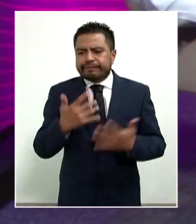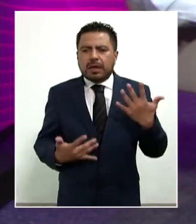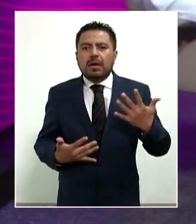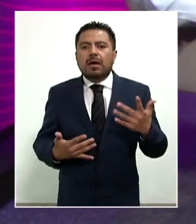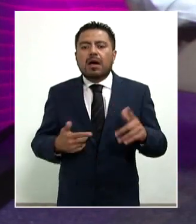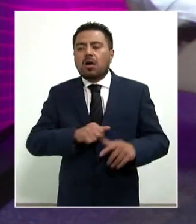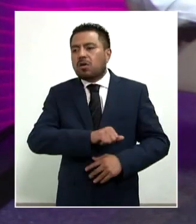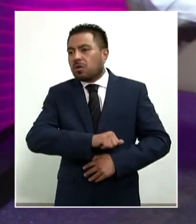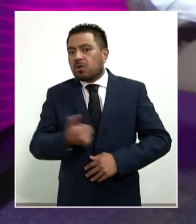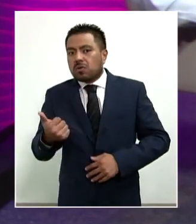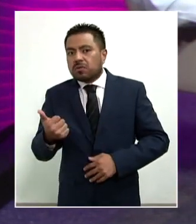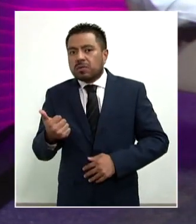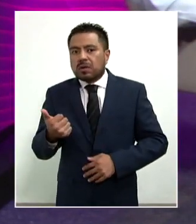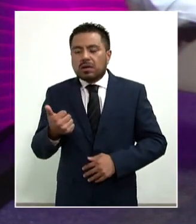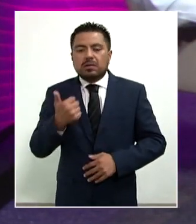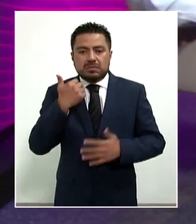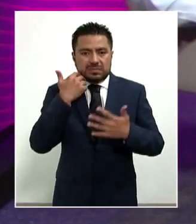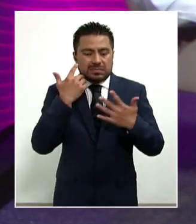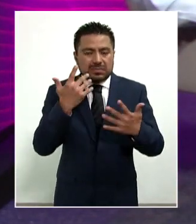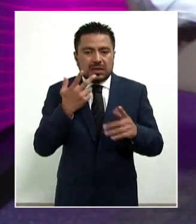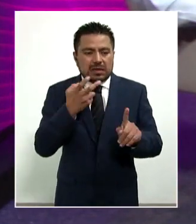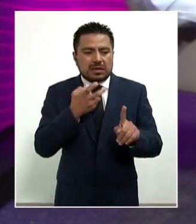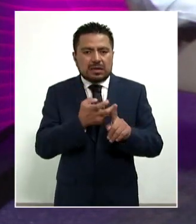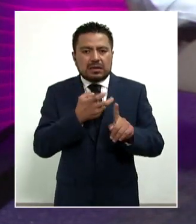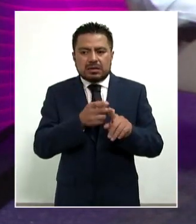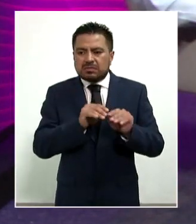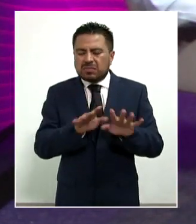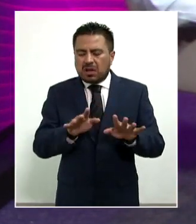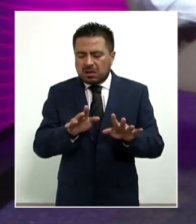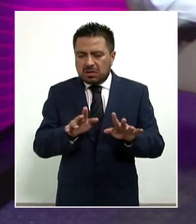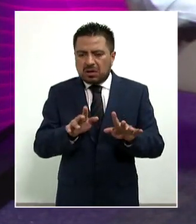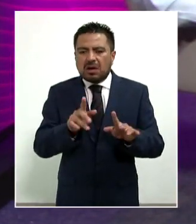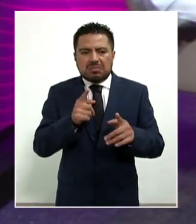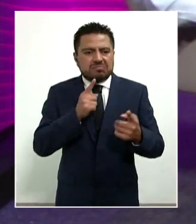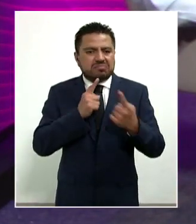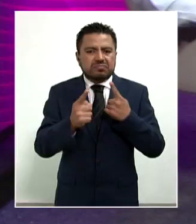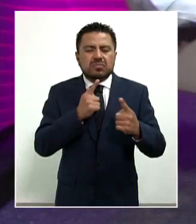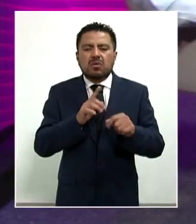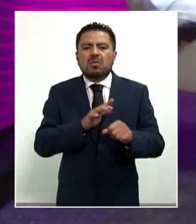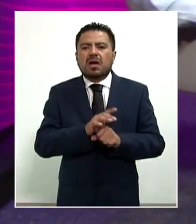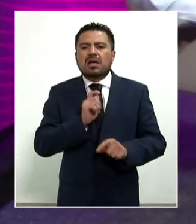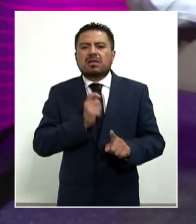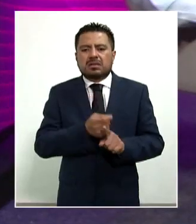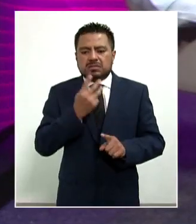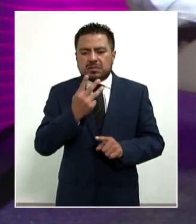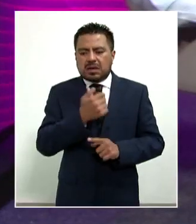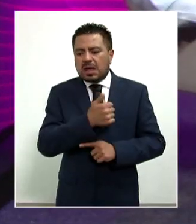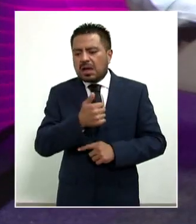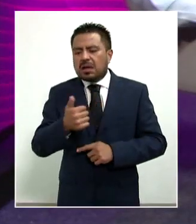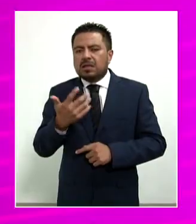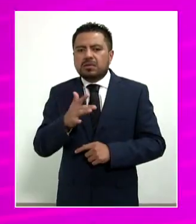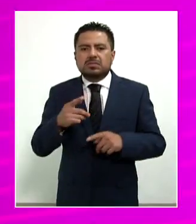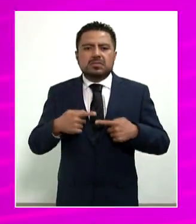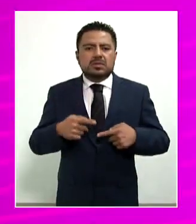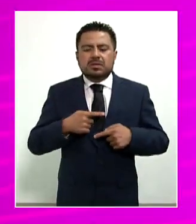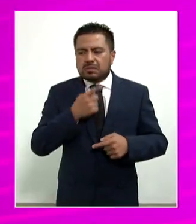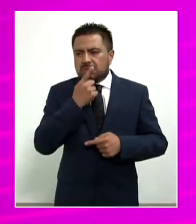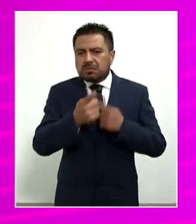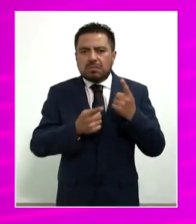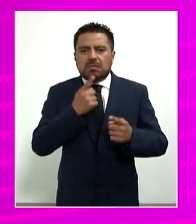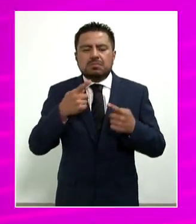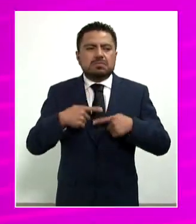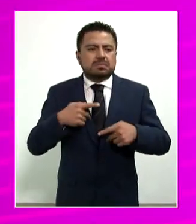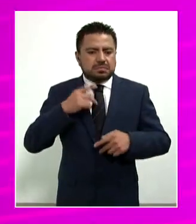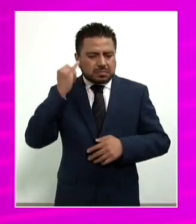Y la otra, y quisiera con esto detonar la discusión, es que 3 de cada 10 personas dijeron que las